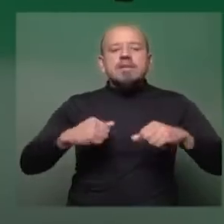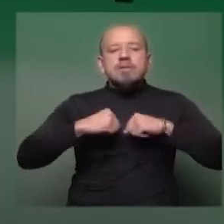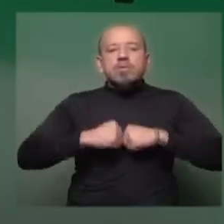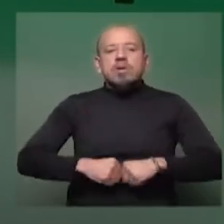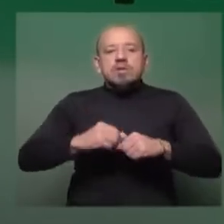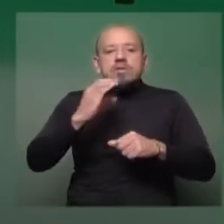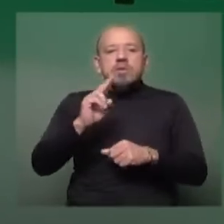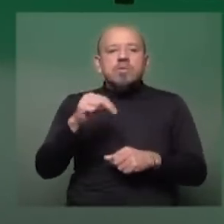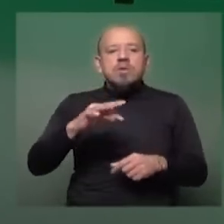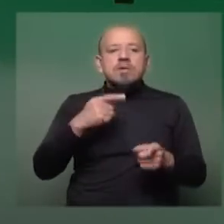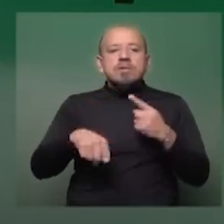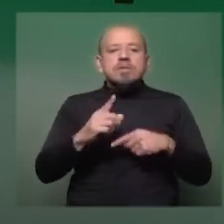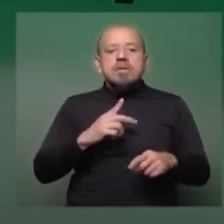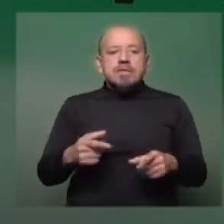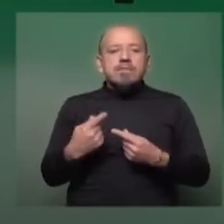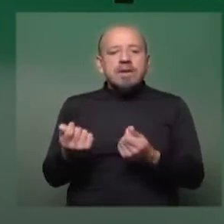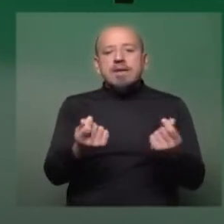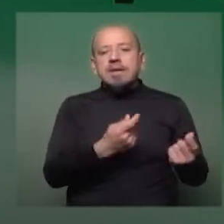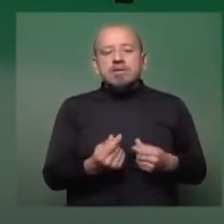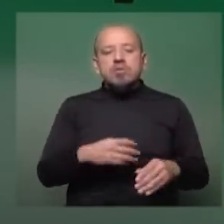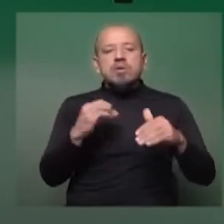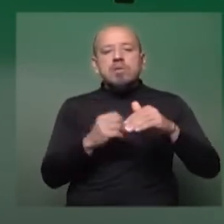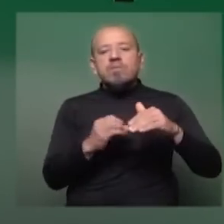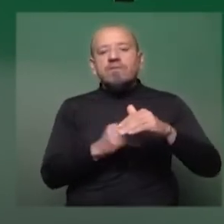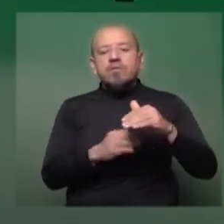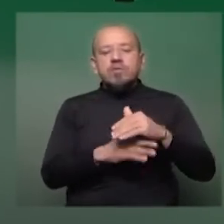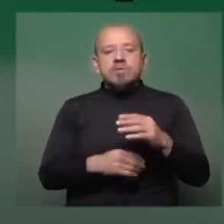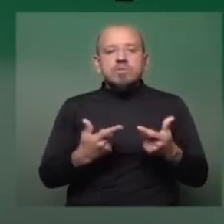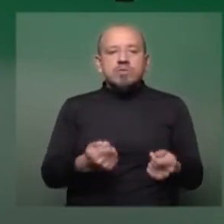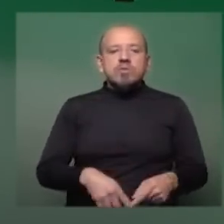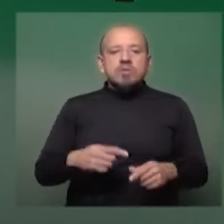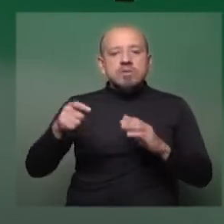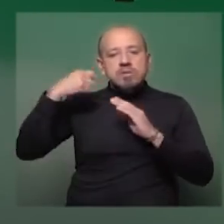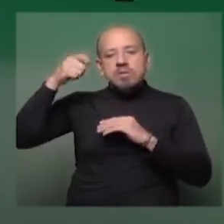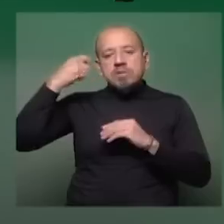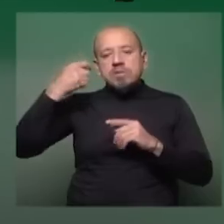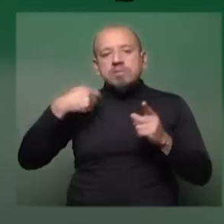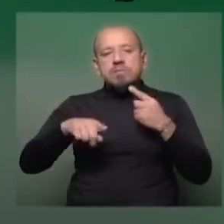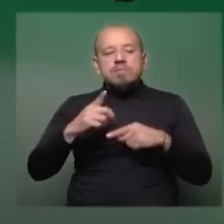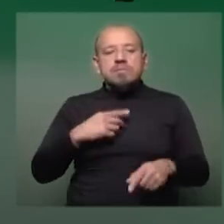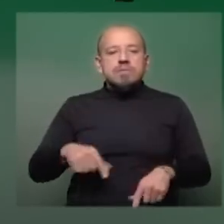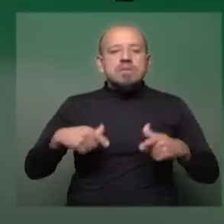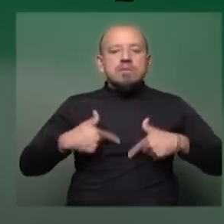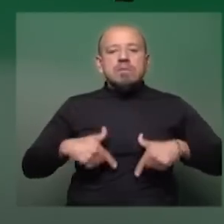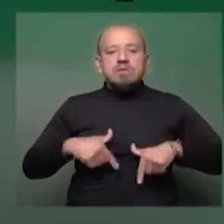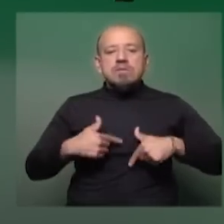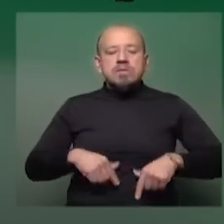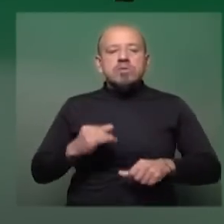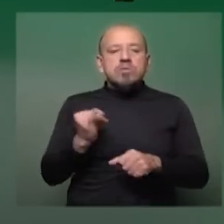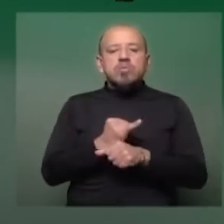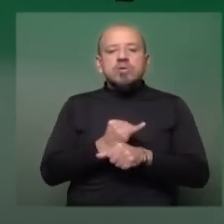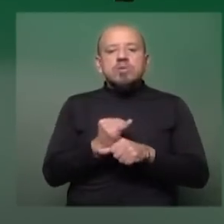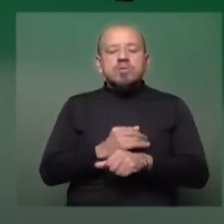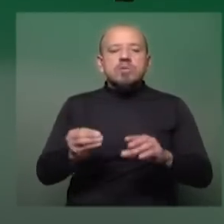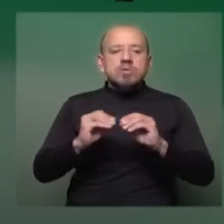volvió a observar el gasto del fondo de apoyo a la producción audiovisual nacional sustentable del Ministerio de Industria cuya